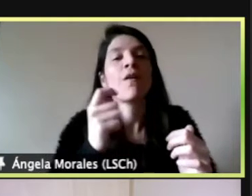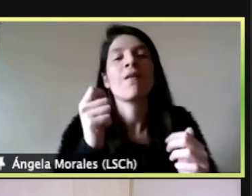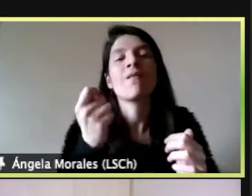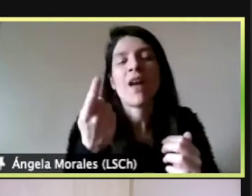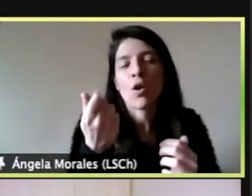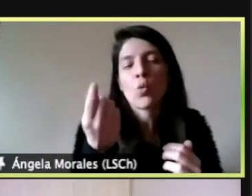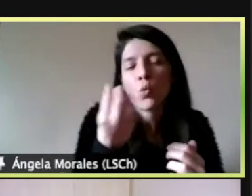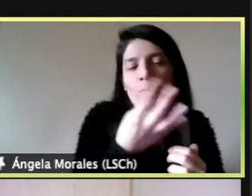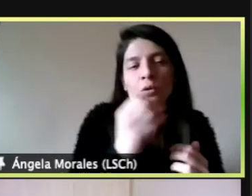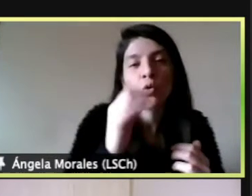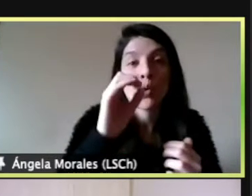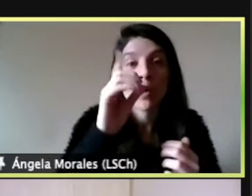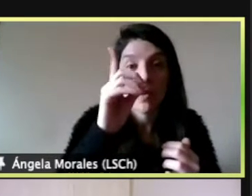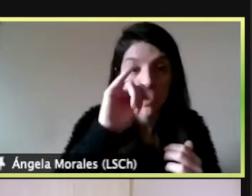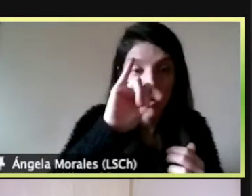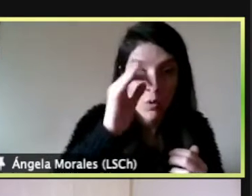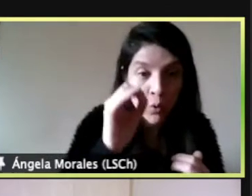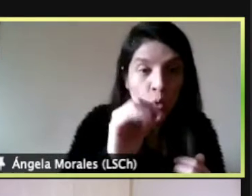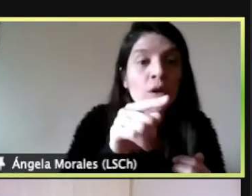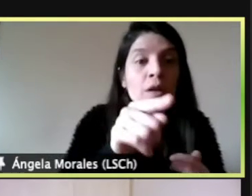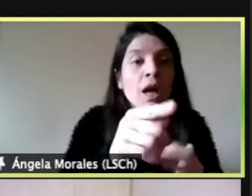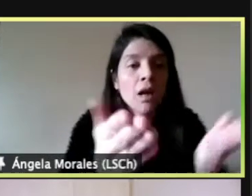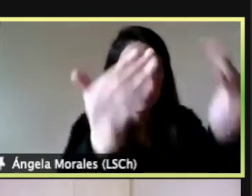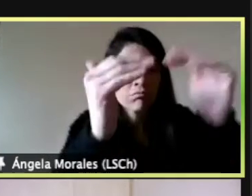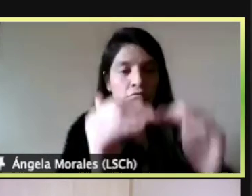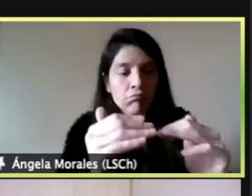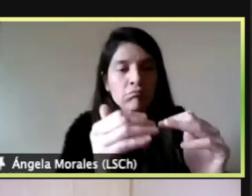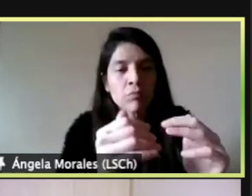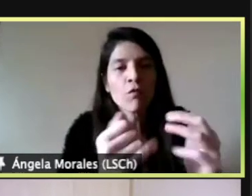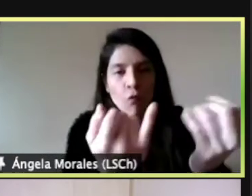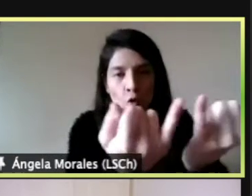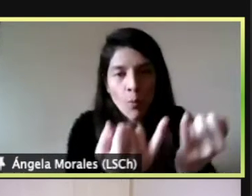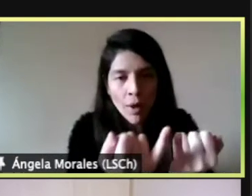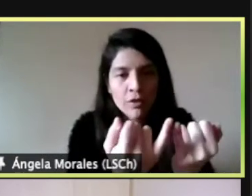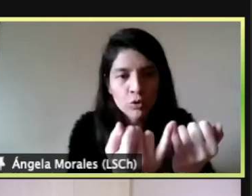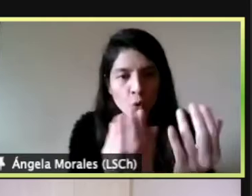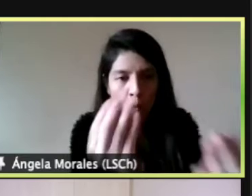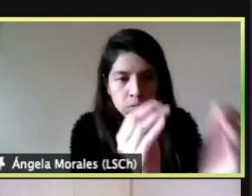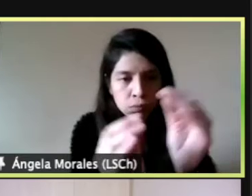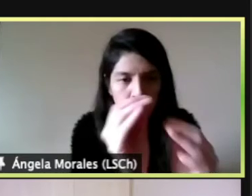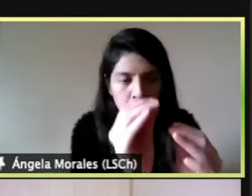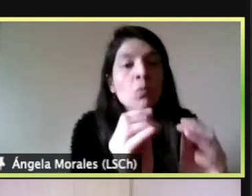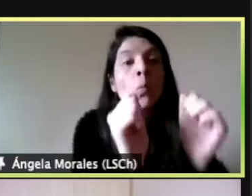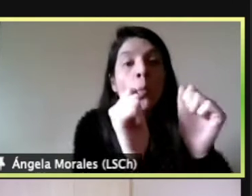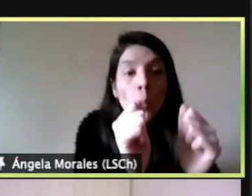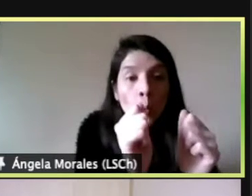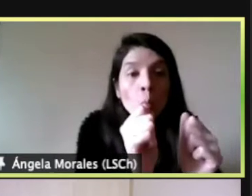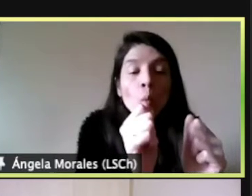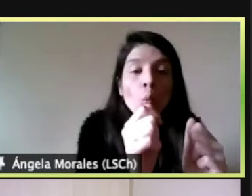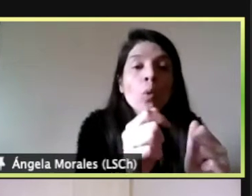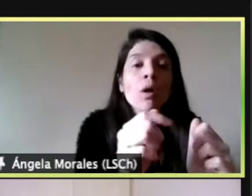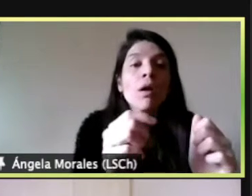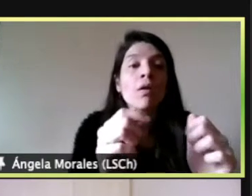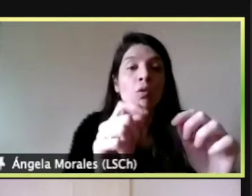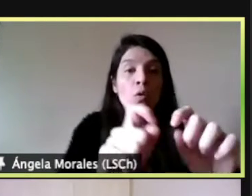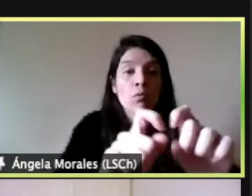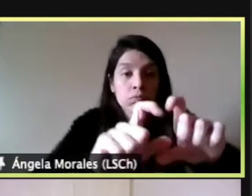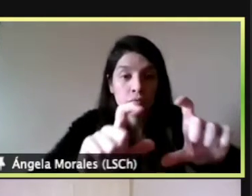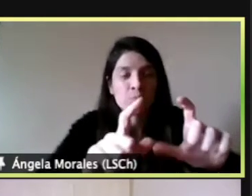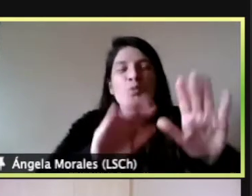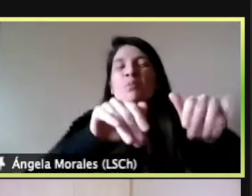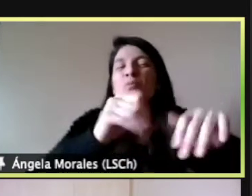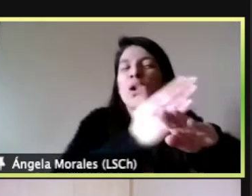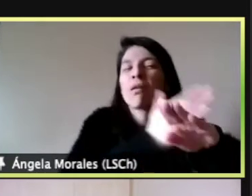información. Lo puedo volver a realizar acá y me va a dar el mismo problema anterior con el otro, que se va a cambiar la matriz. ¿Ya? Tengo